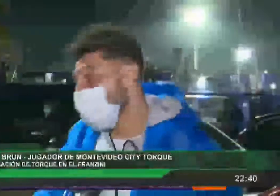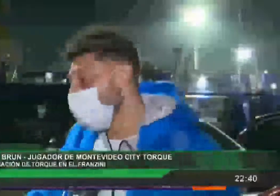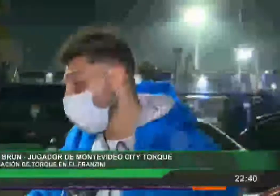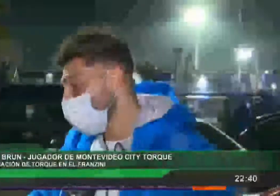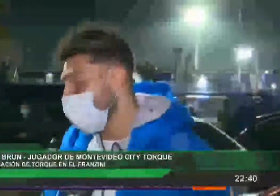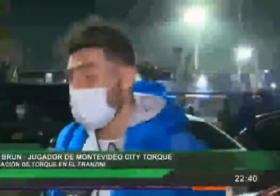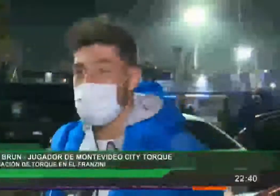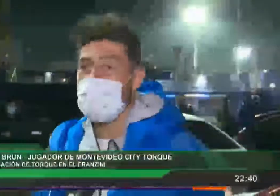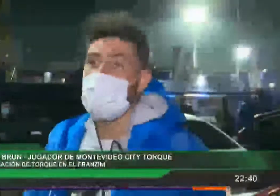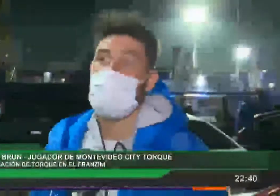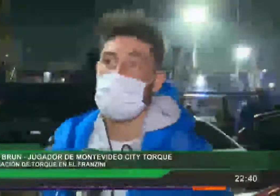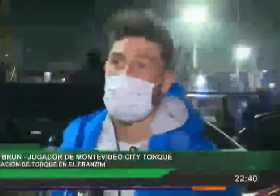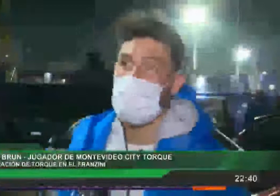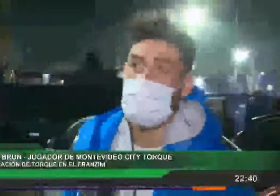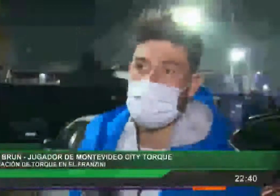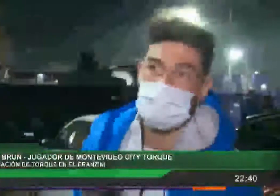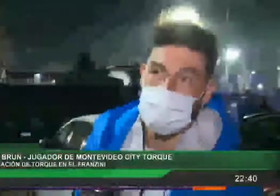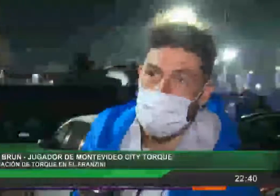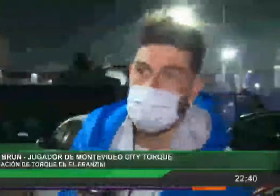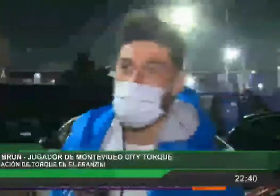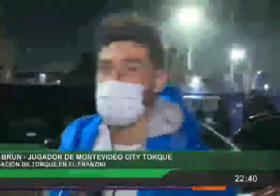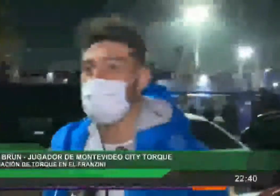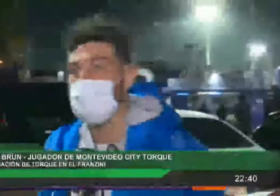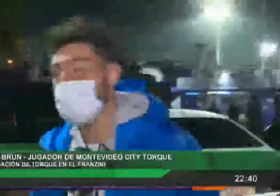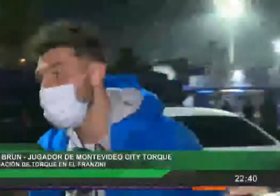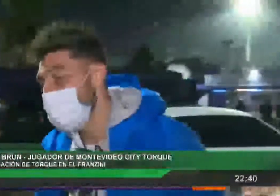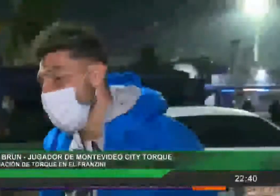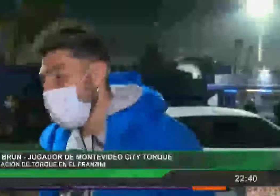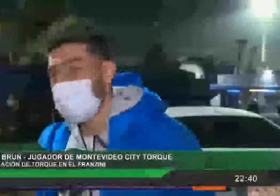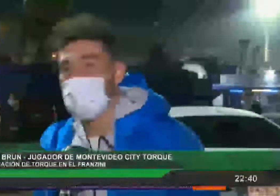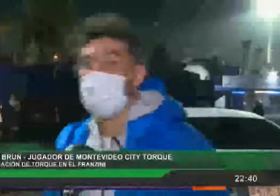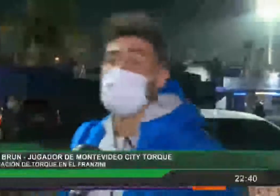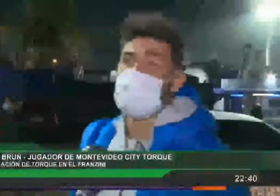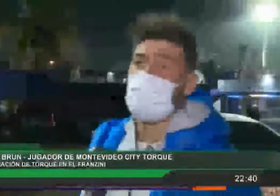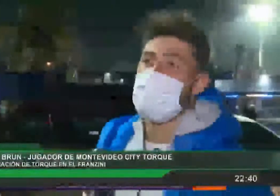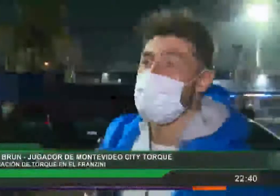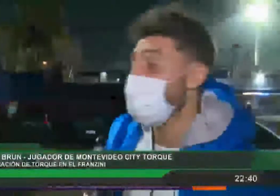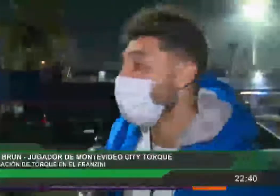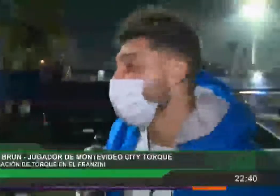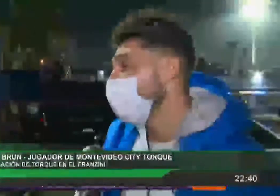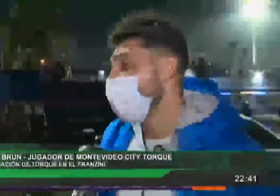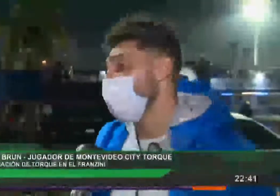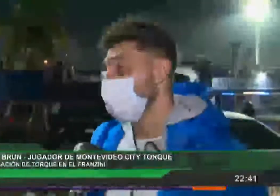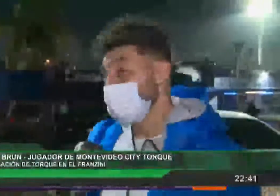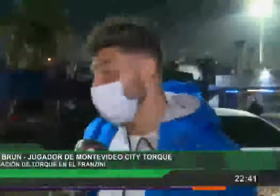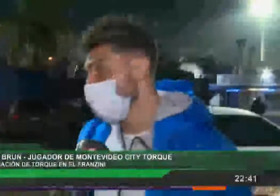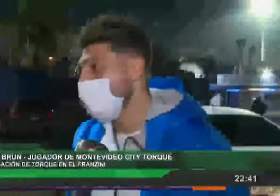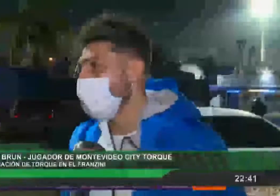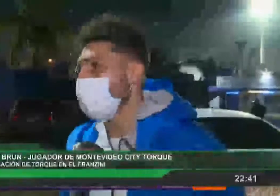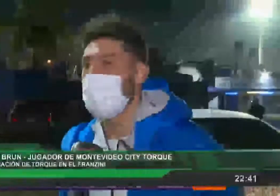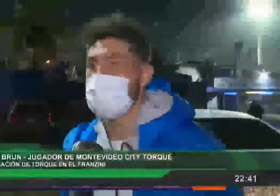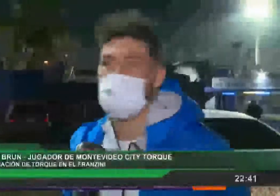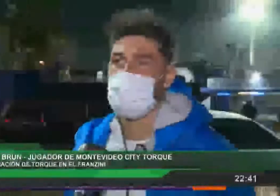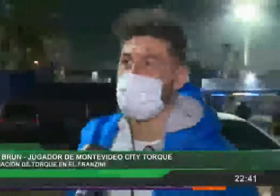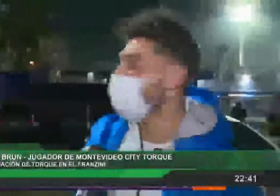Primero lo licitan, en línea corre hasta el medio, unas protestas. Y lo vuelven para atrás como si hubiera VAR, y no hay VAR.